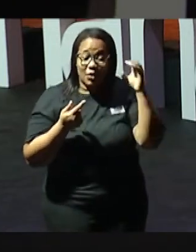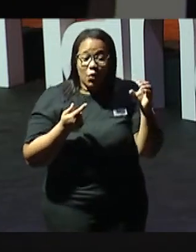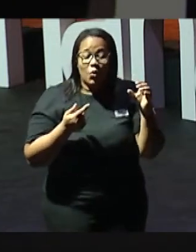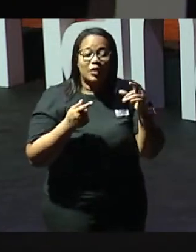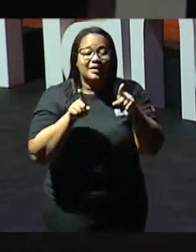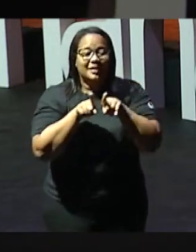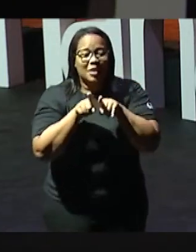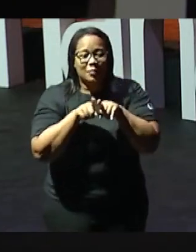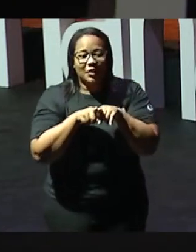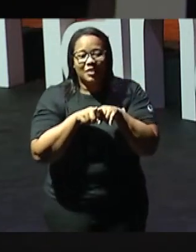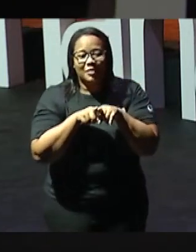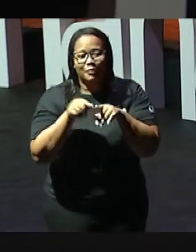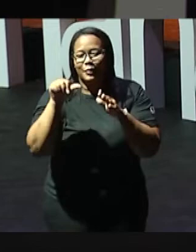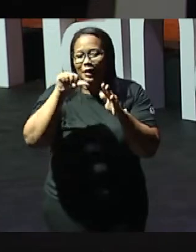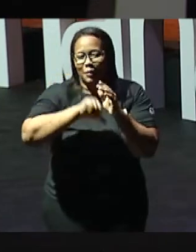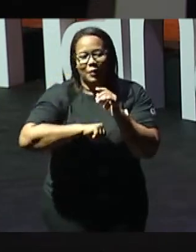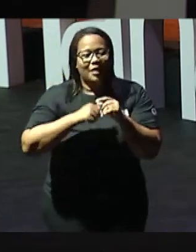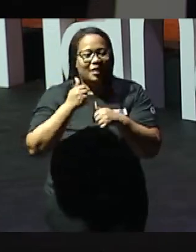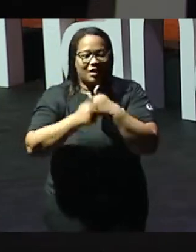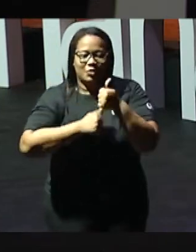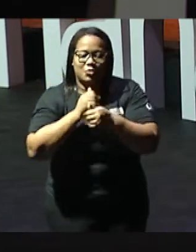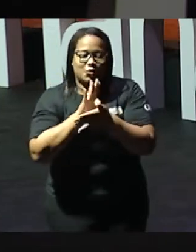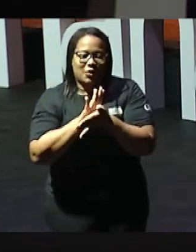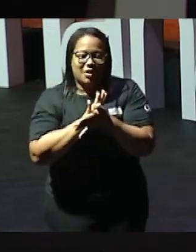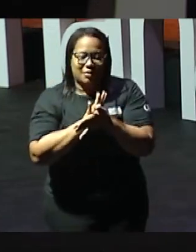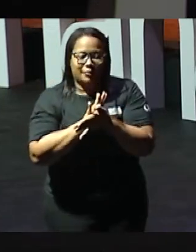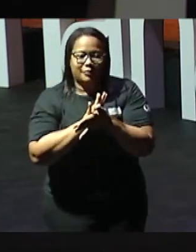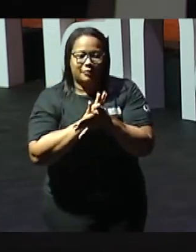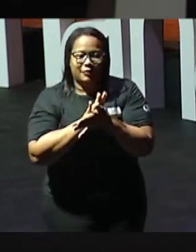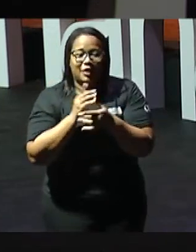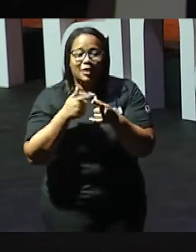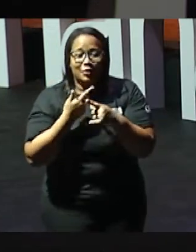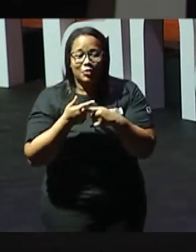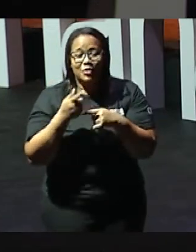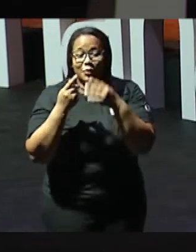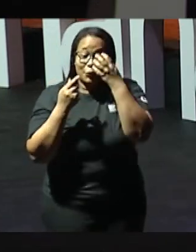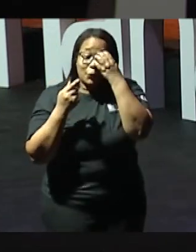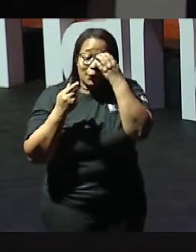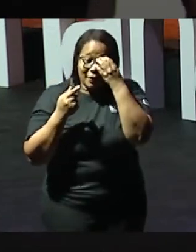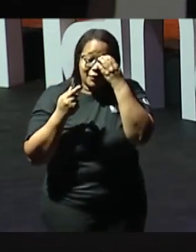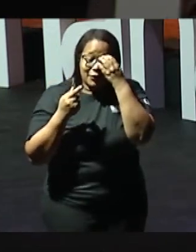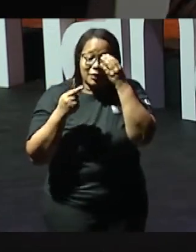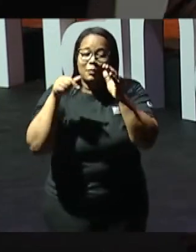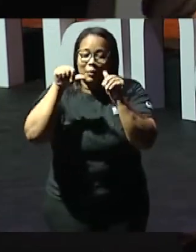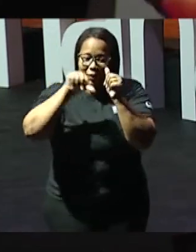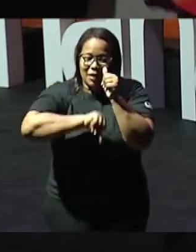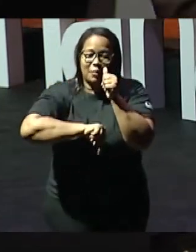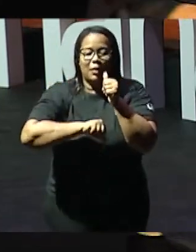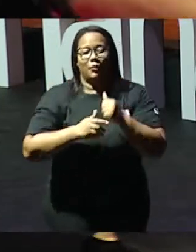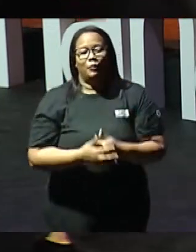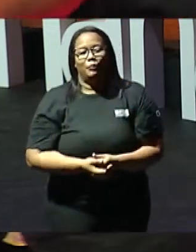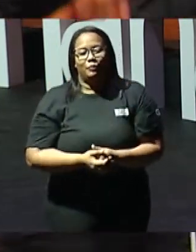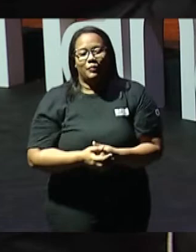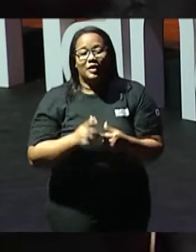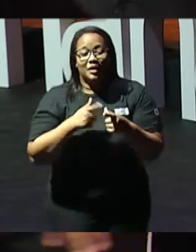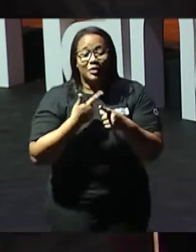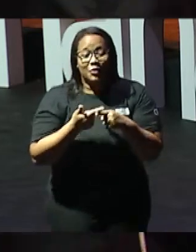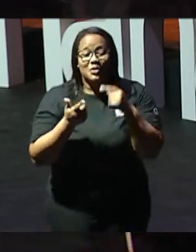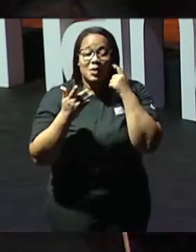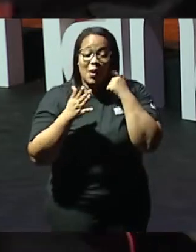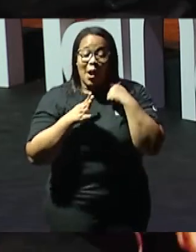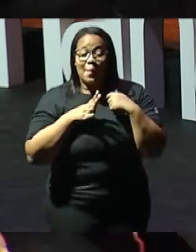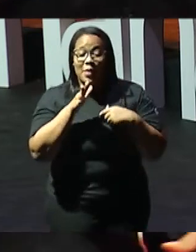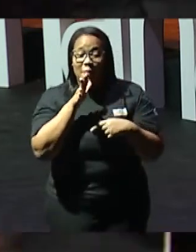o sea que yo era el suelto que se había quemado de curso y lo peor de todo es que mi mamá me deje que el mismo colegio para yo sé el suelto